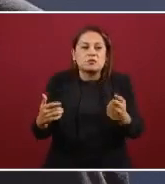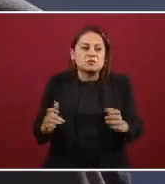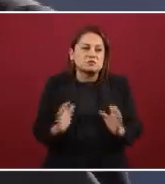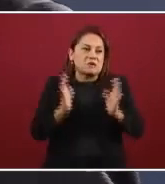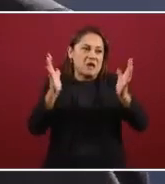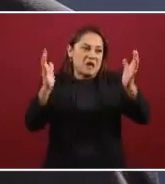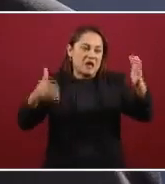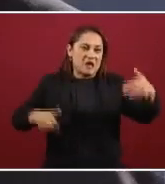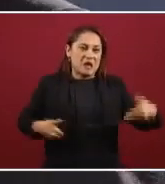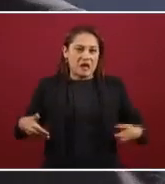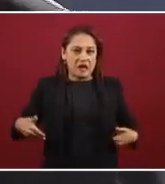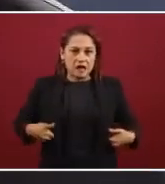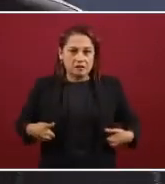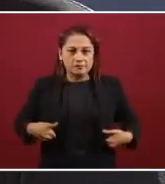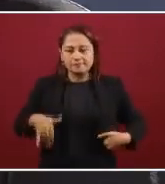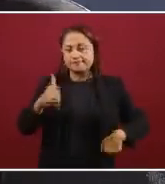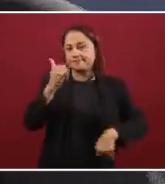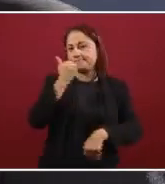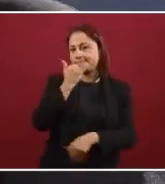va a ser